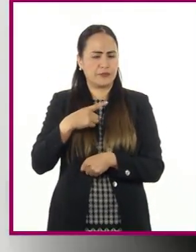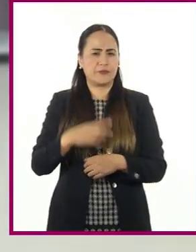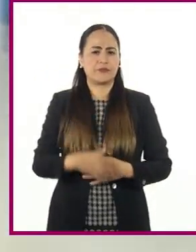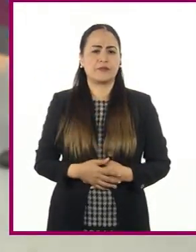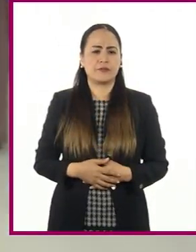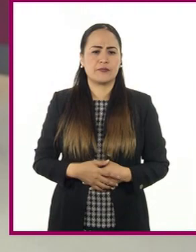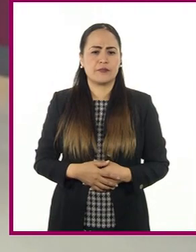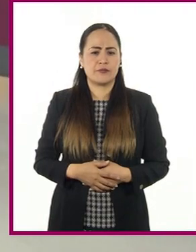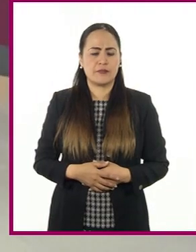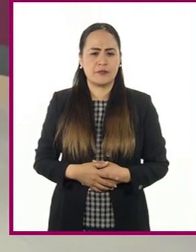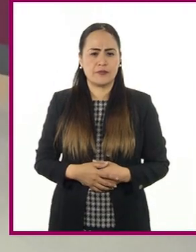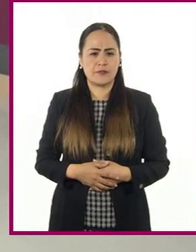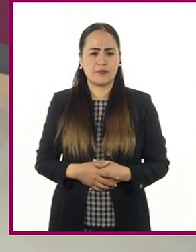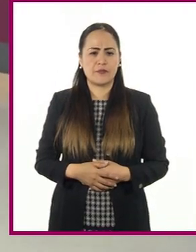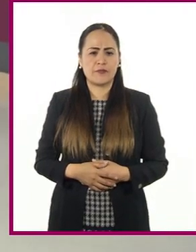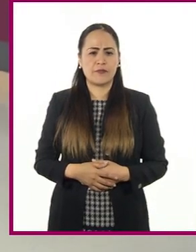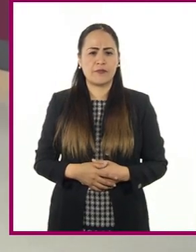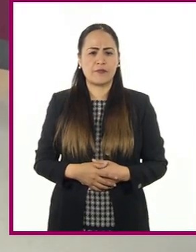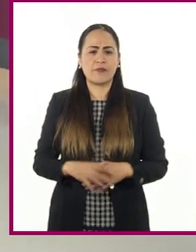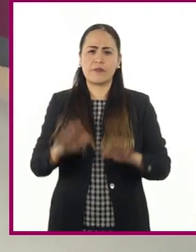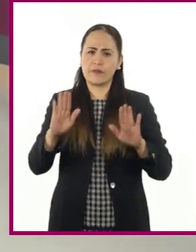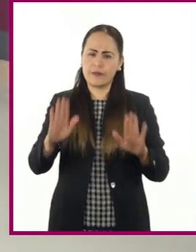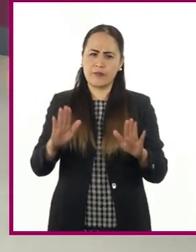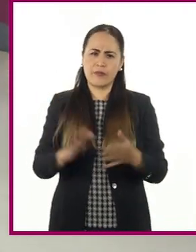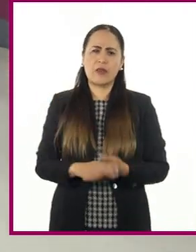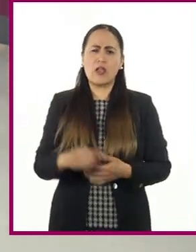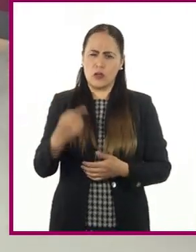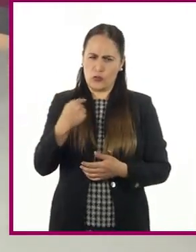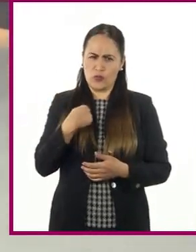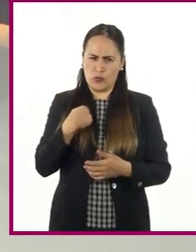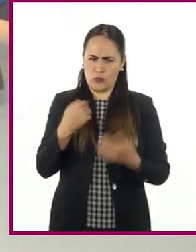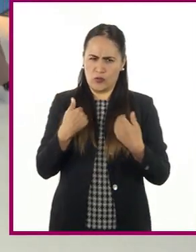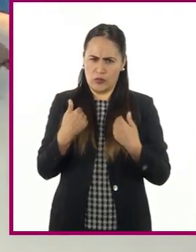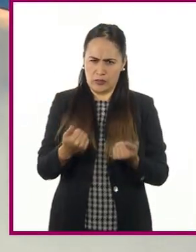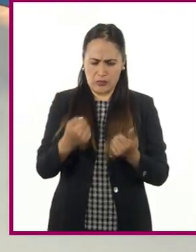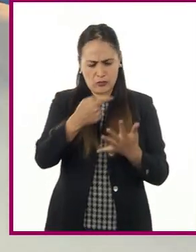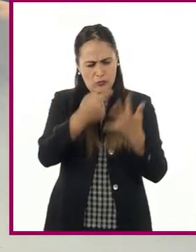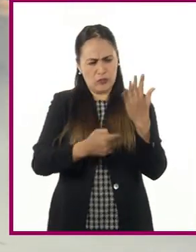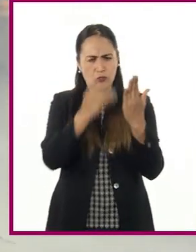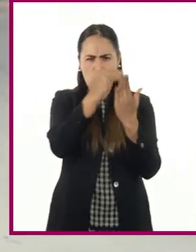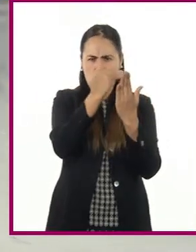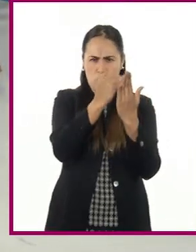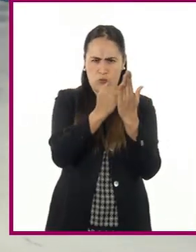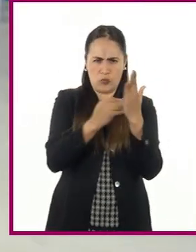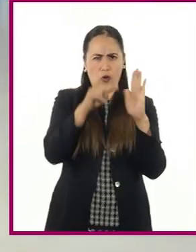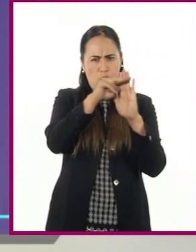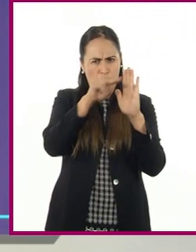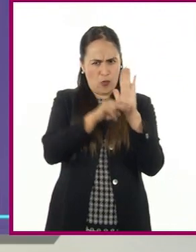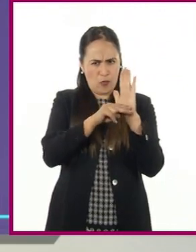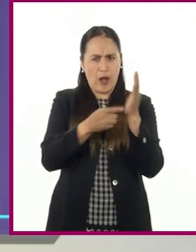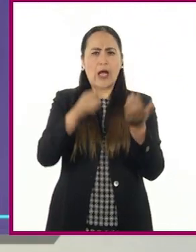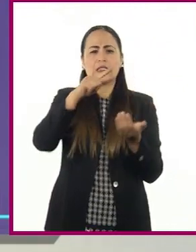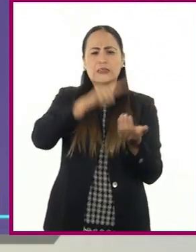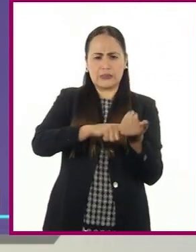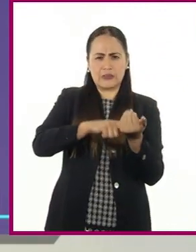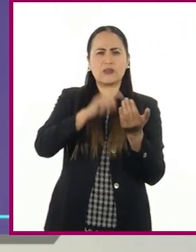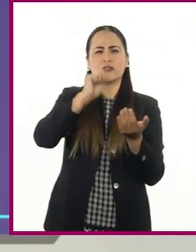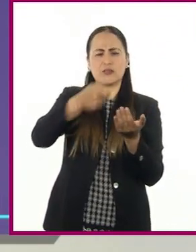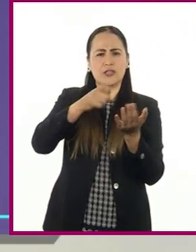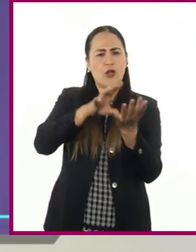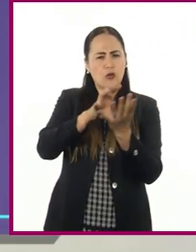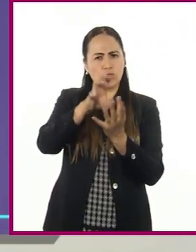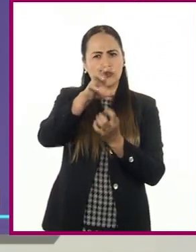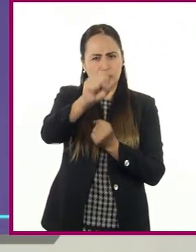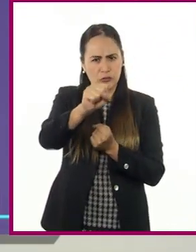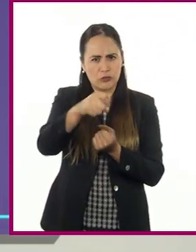aplicación. Entonces, maestra, entiendo que todos estos principios normativos se encuentran en la Constitución